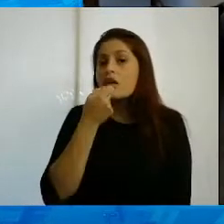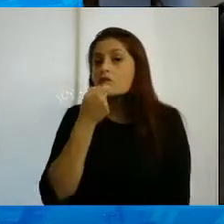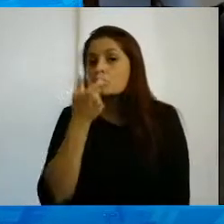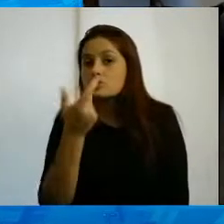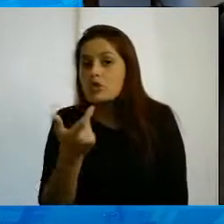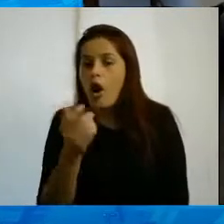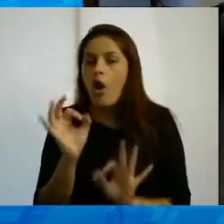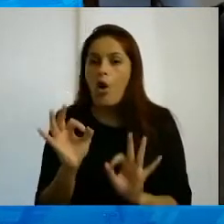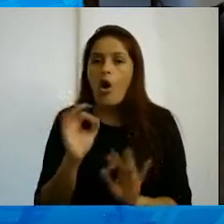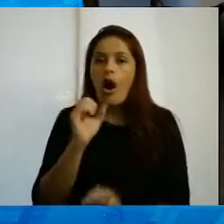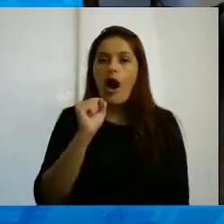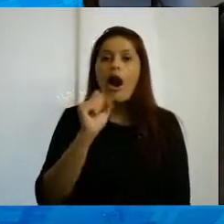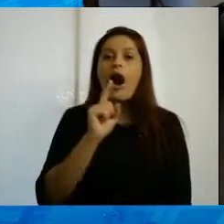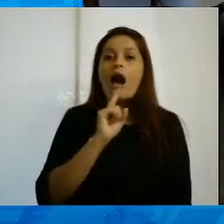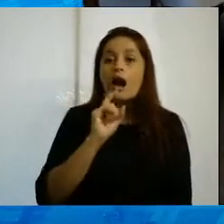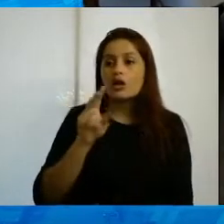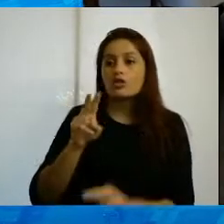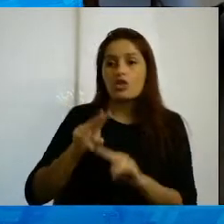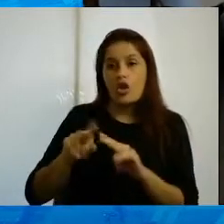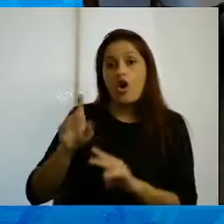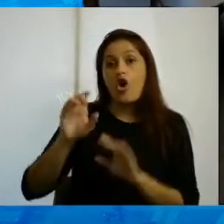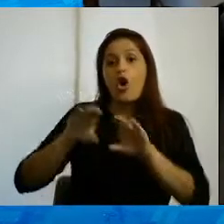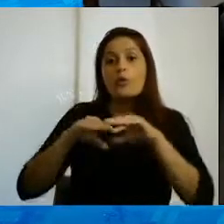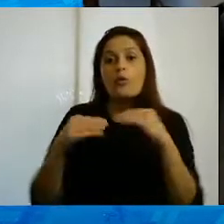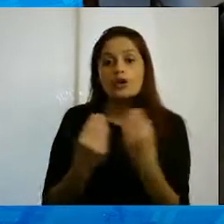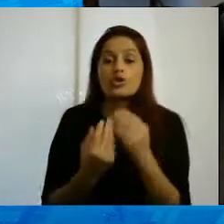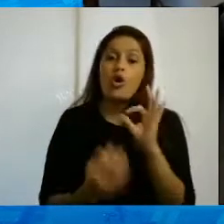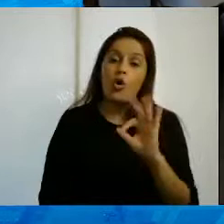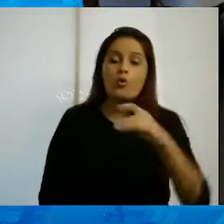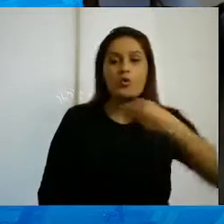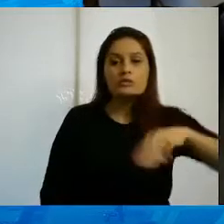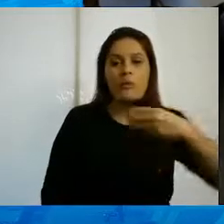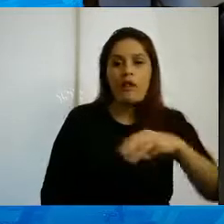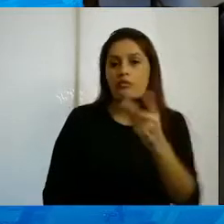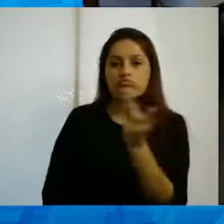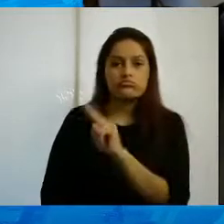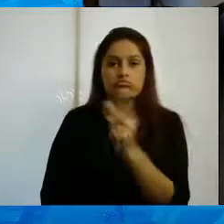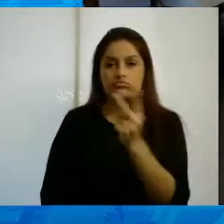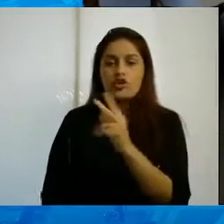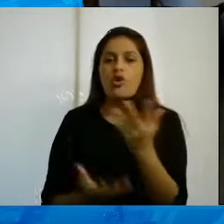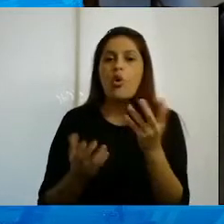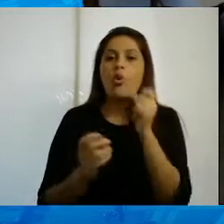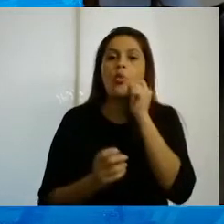la corporación o directamente a la municipalidad, en su caso, y cuáles serían las medidas que se